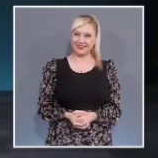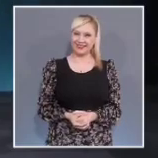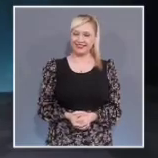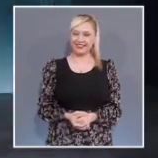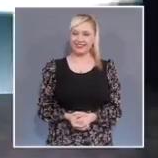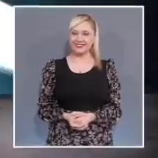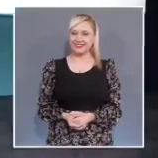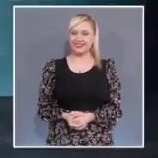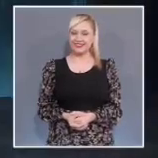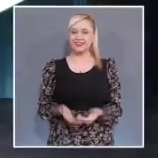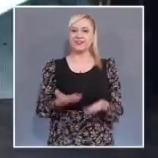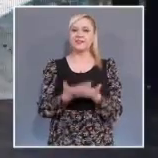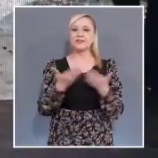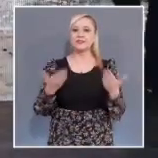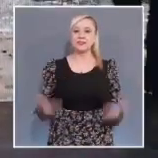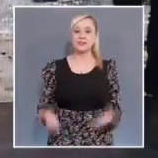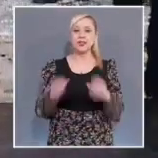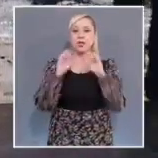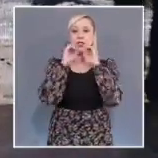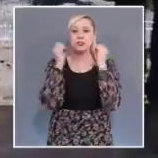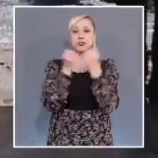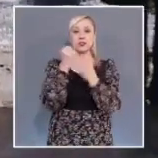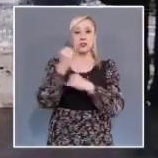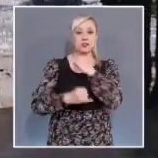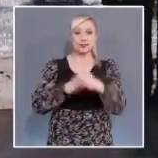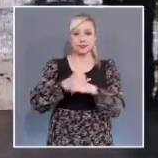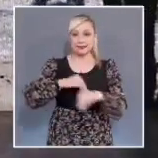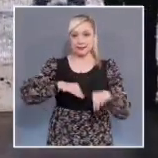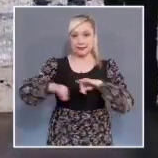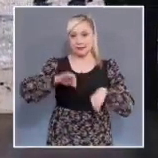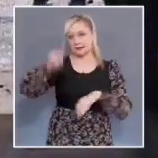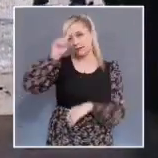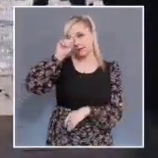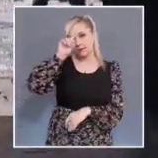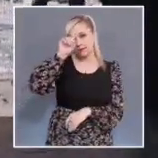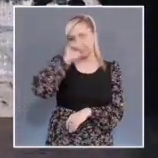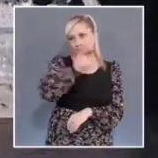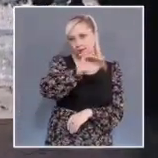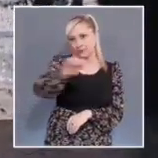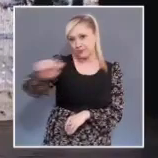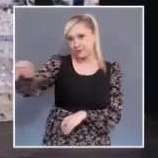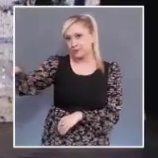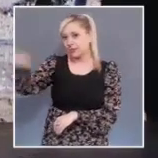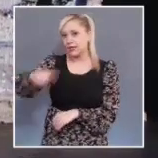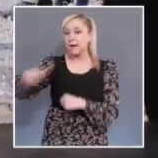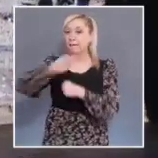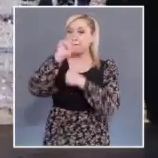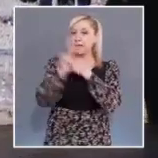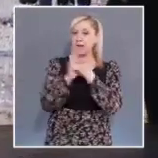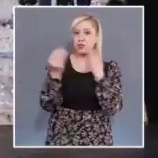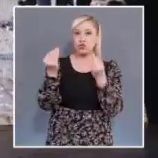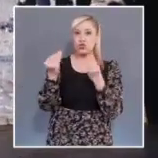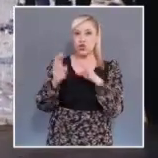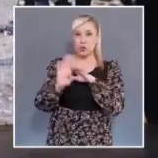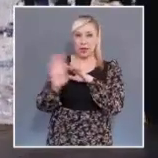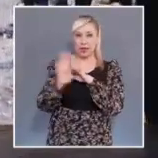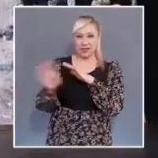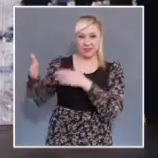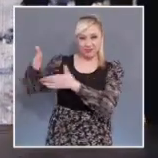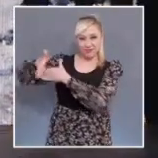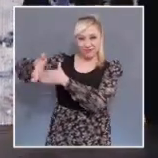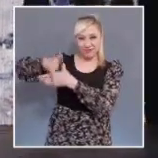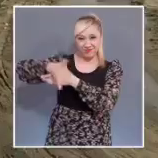La Organización Internacional del Trabajo recomendó a las naciones receptoras de migrantes establecer condiciones equitativas de